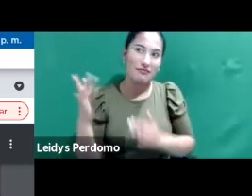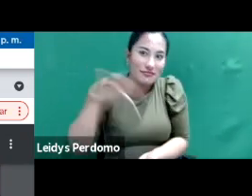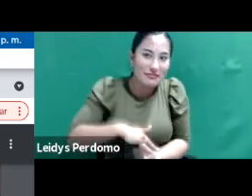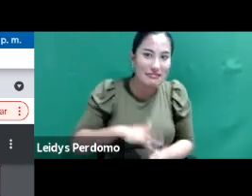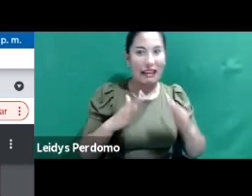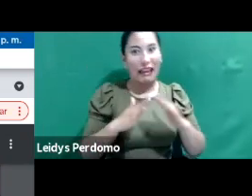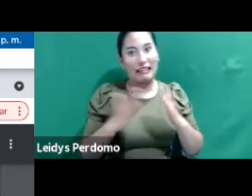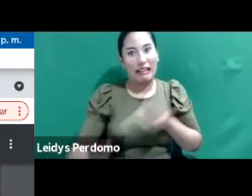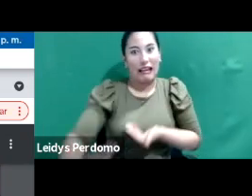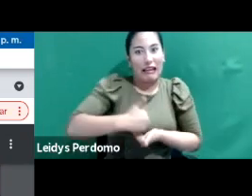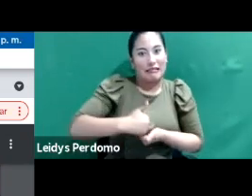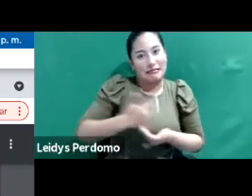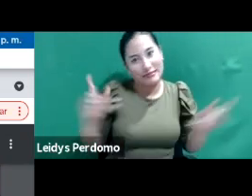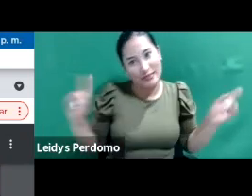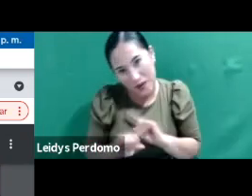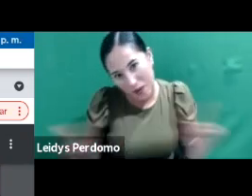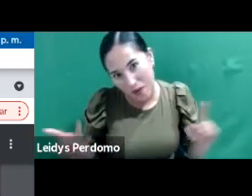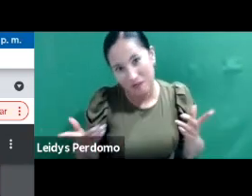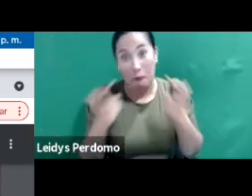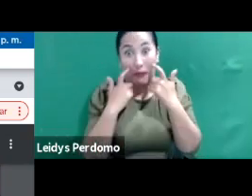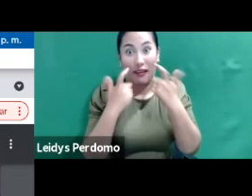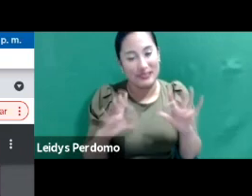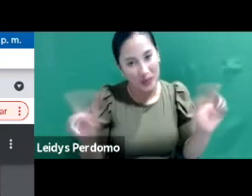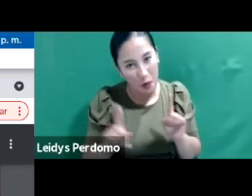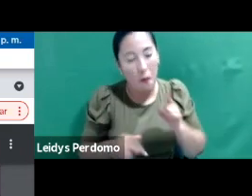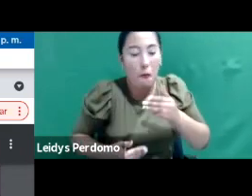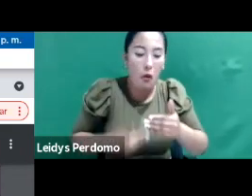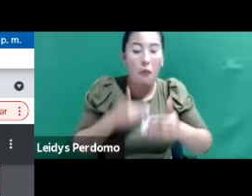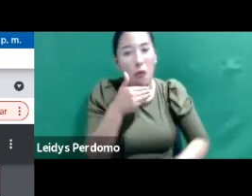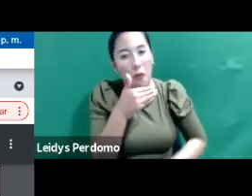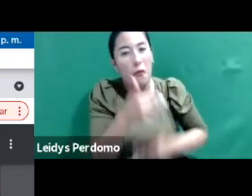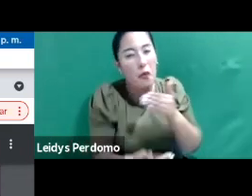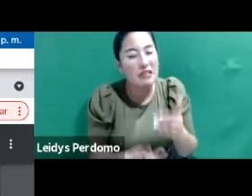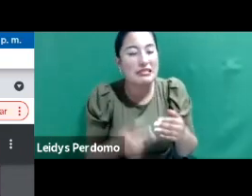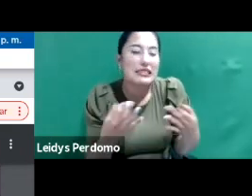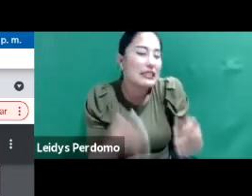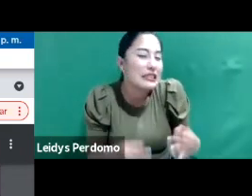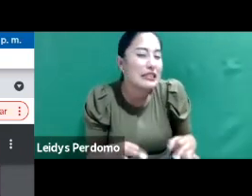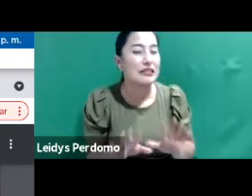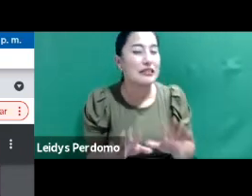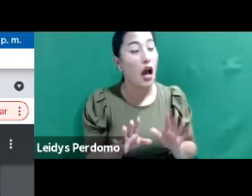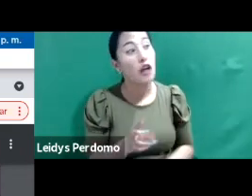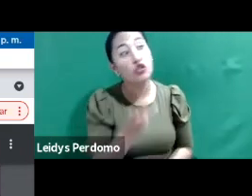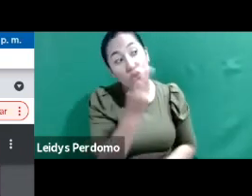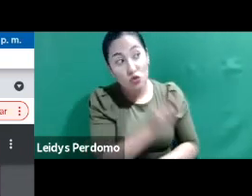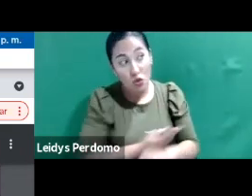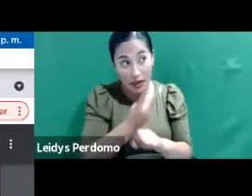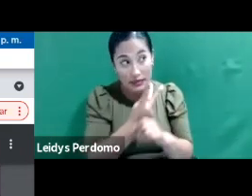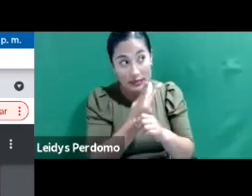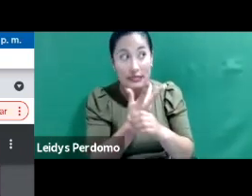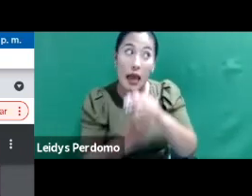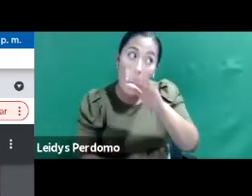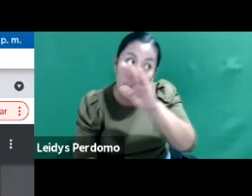salir. Entonces, digamos que a partir de allí, cosas pequeñas, cosas, bueno, voy 2 horas y vuelvo o hasta aquí y